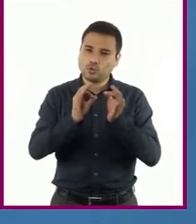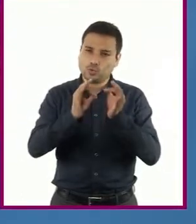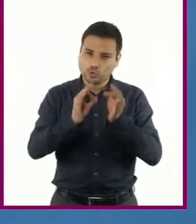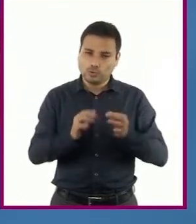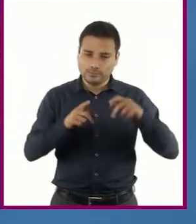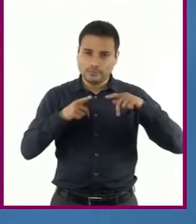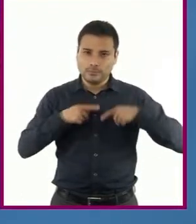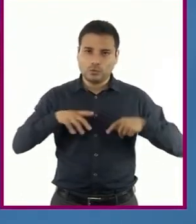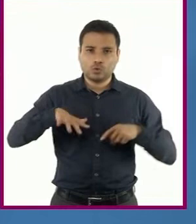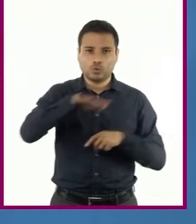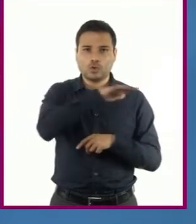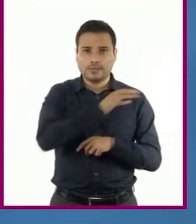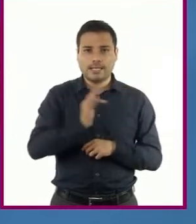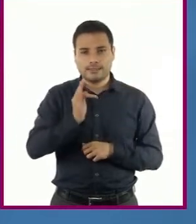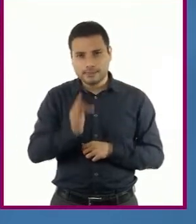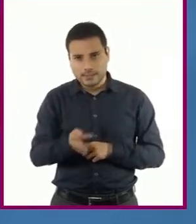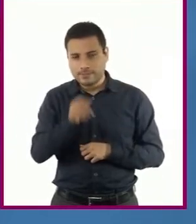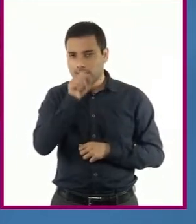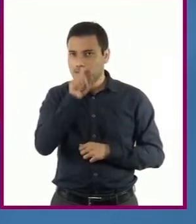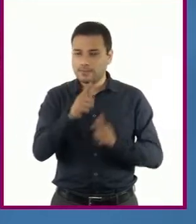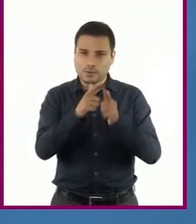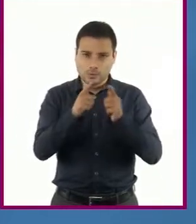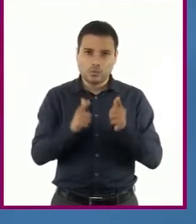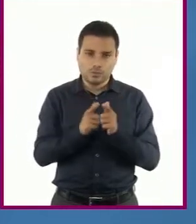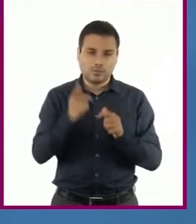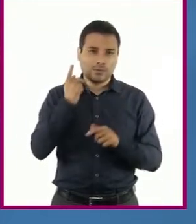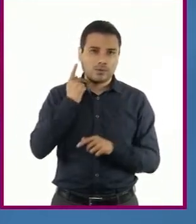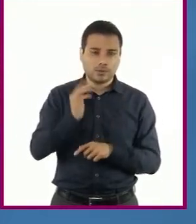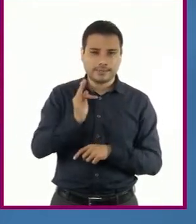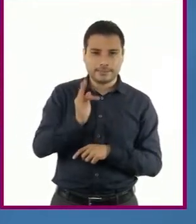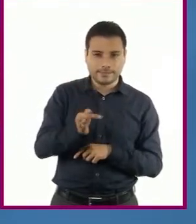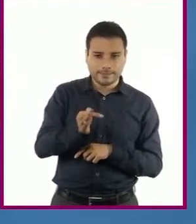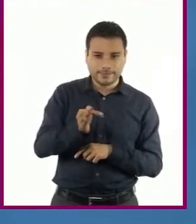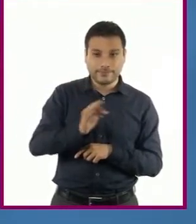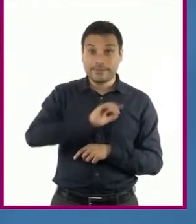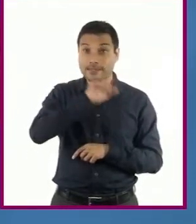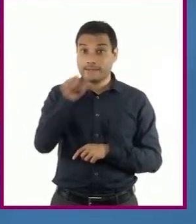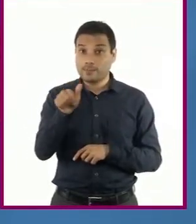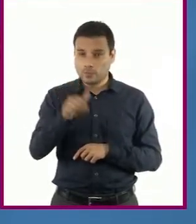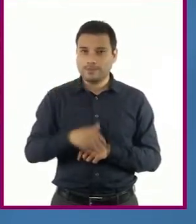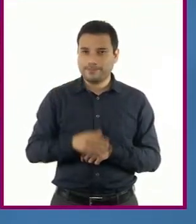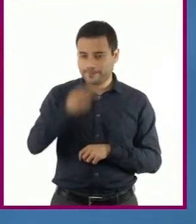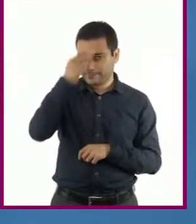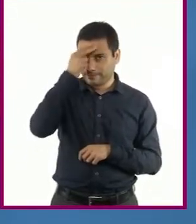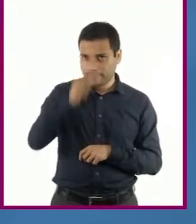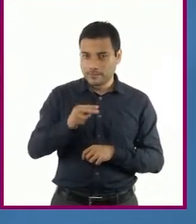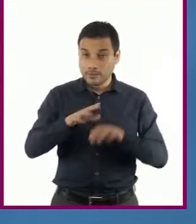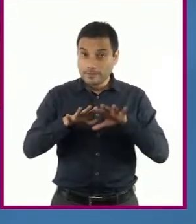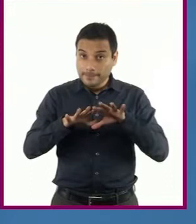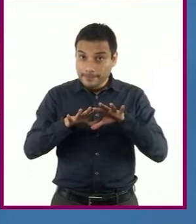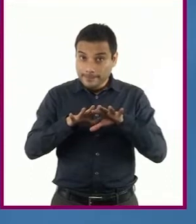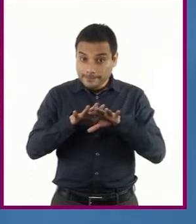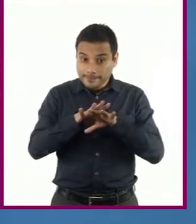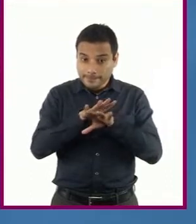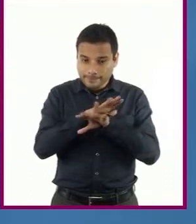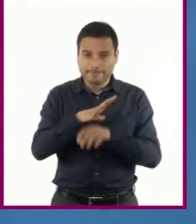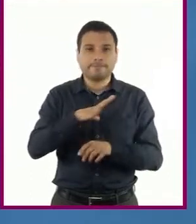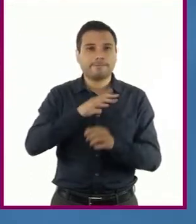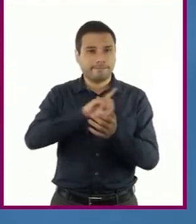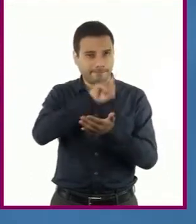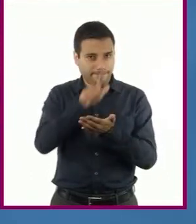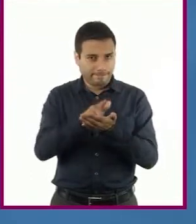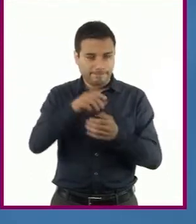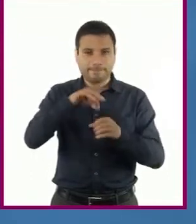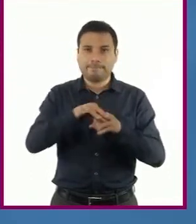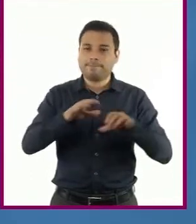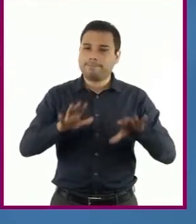sociedad y por los actores políticos. Finalmente, la transición mexicana transcurrió a través de reformas electorales